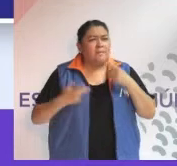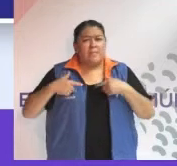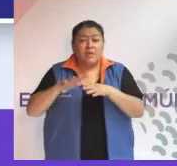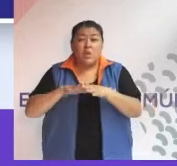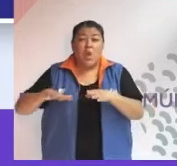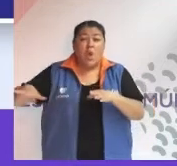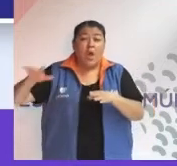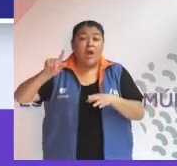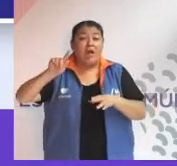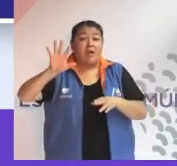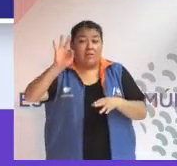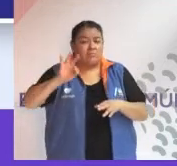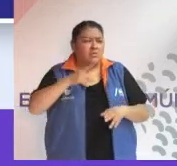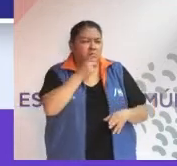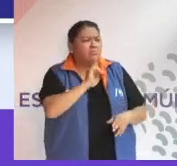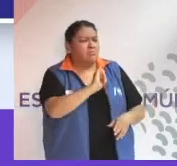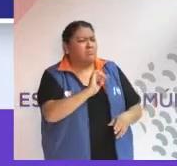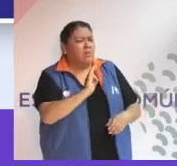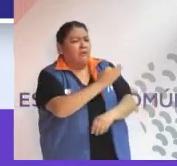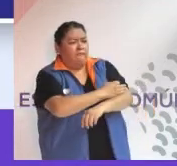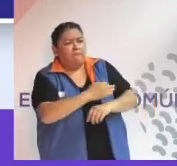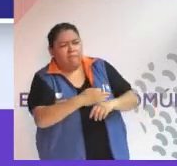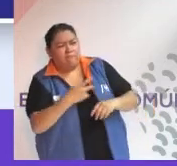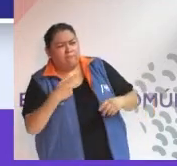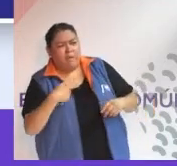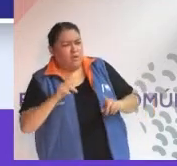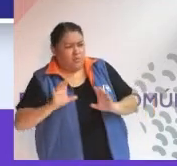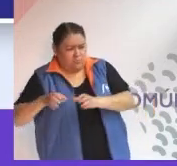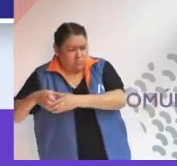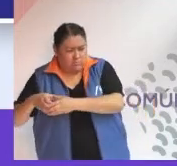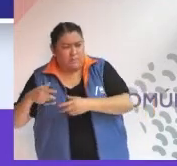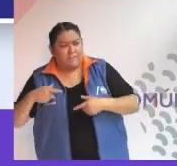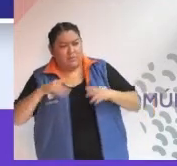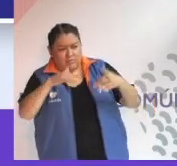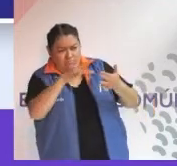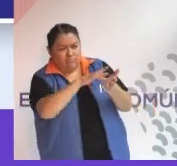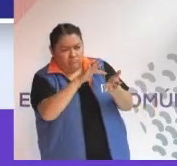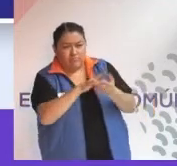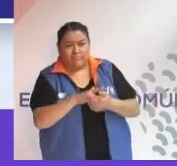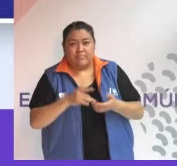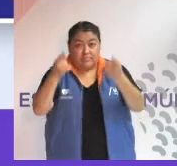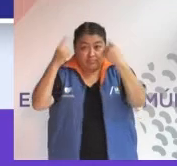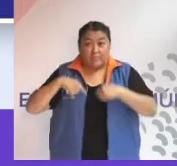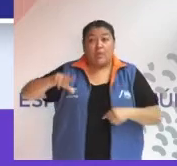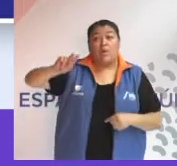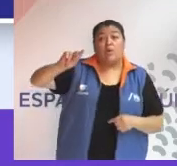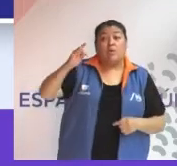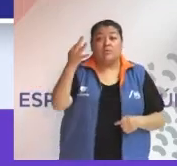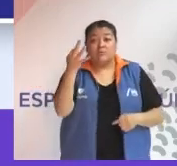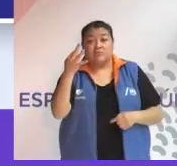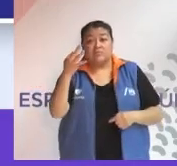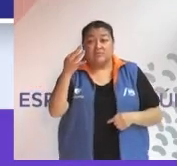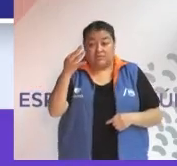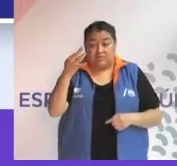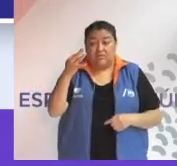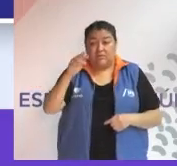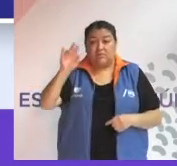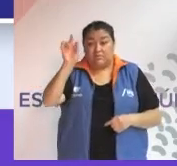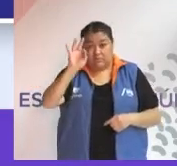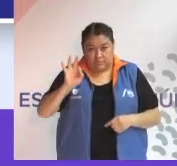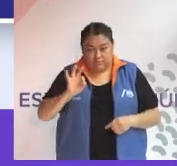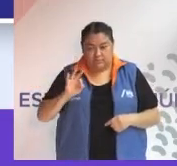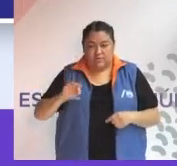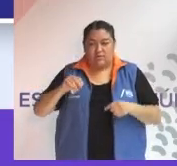75% en el 2012 que sí hacían algo por los demás. El 83% fue en el 2016 y ahora lo volvimos a